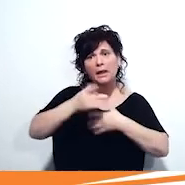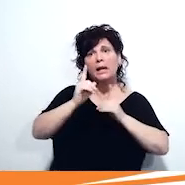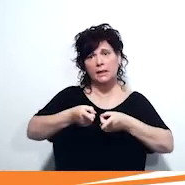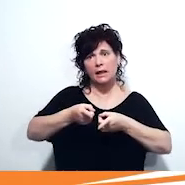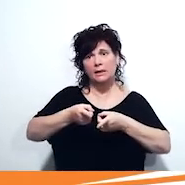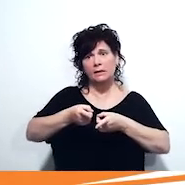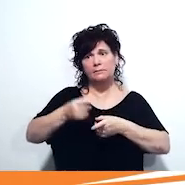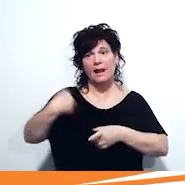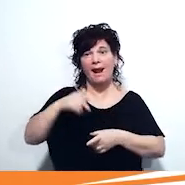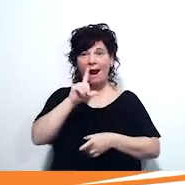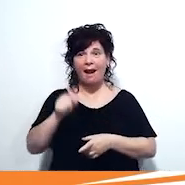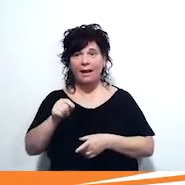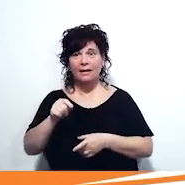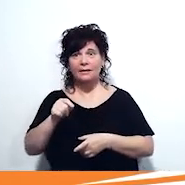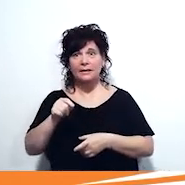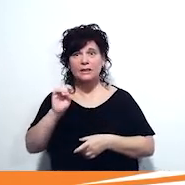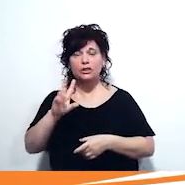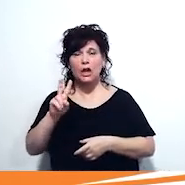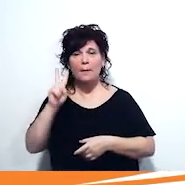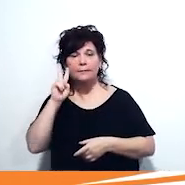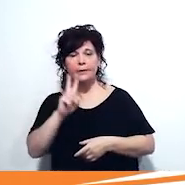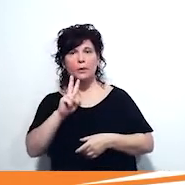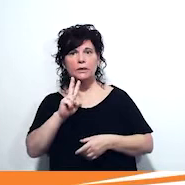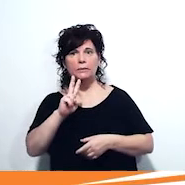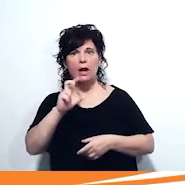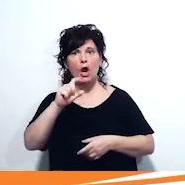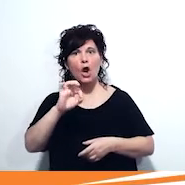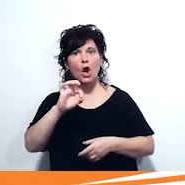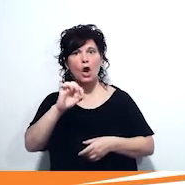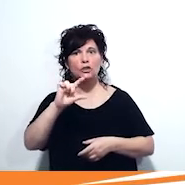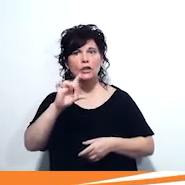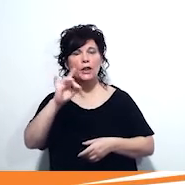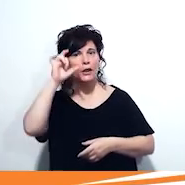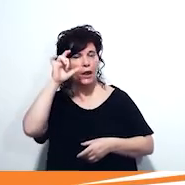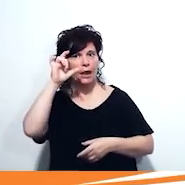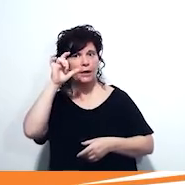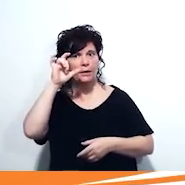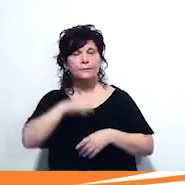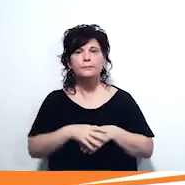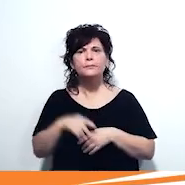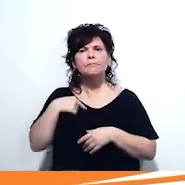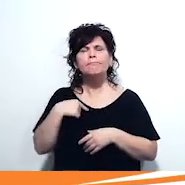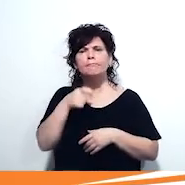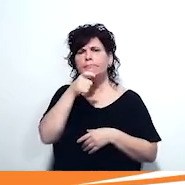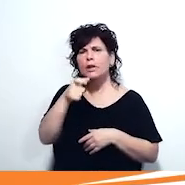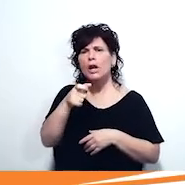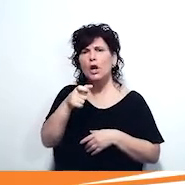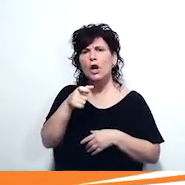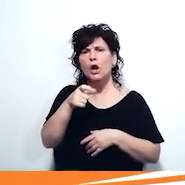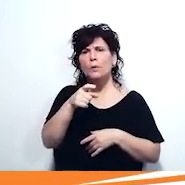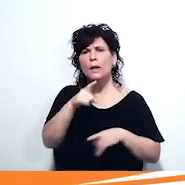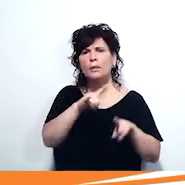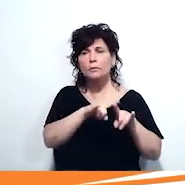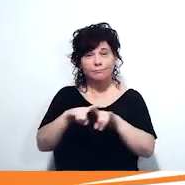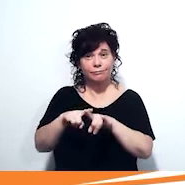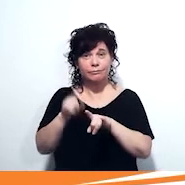dije, Argentina es observador. Pueden ver en el sitio web de la OCDE el mapa de países que la componen. Yo recomiendo siempre mirar el sitio de